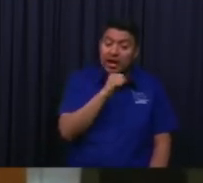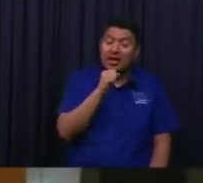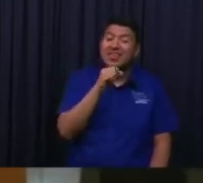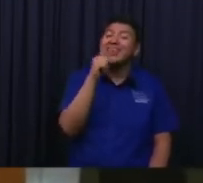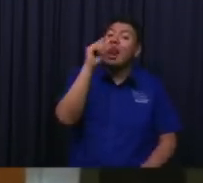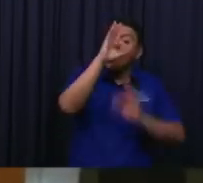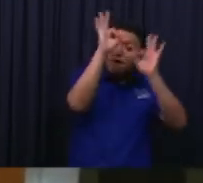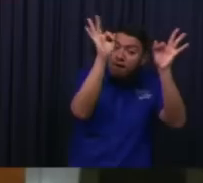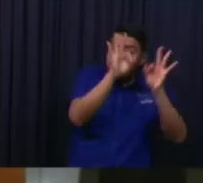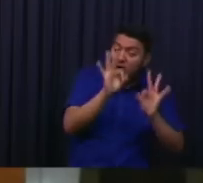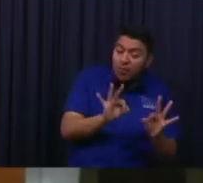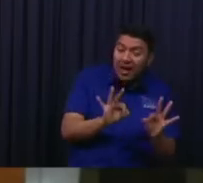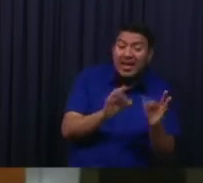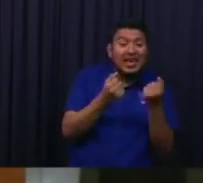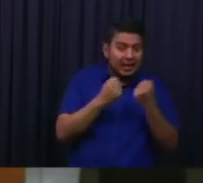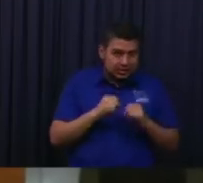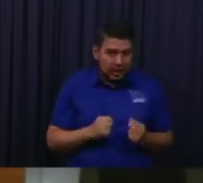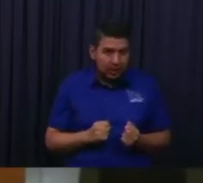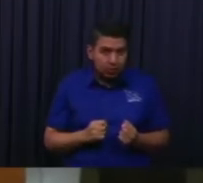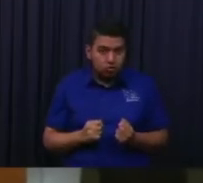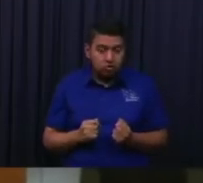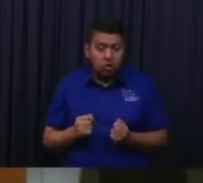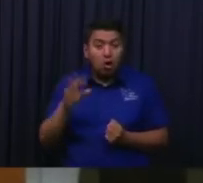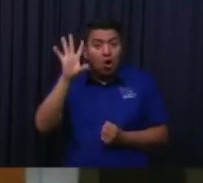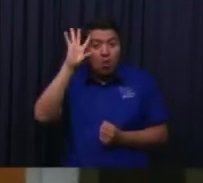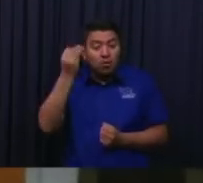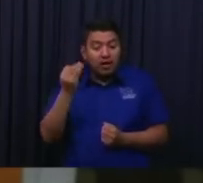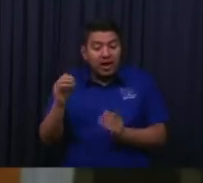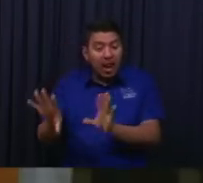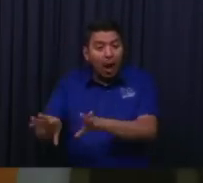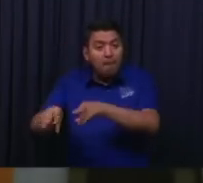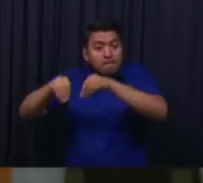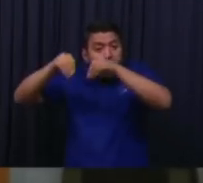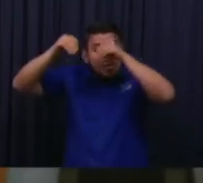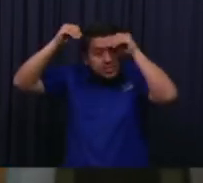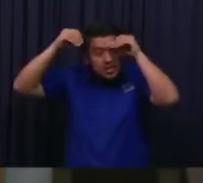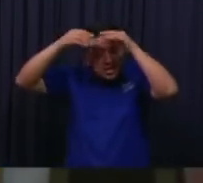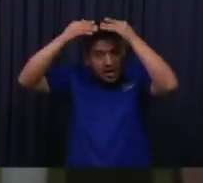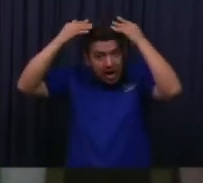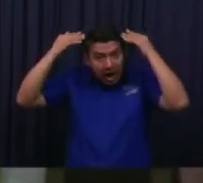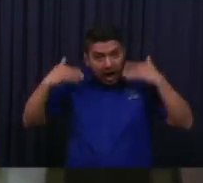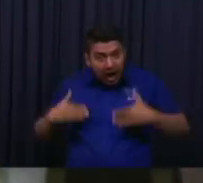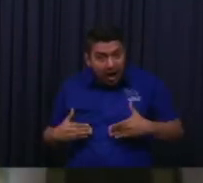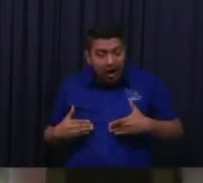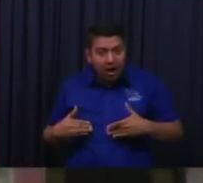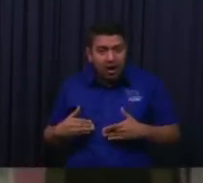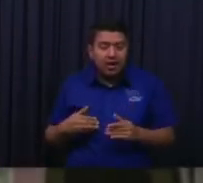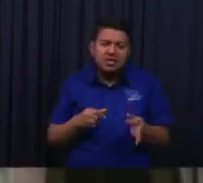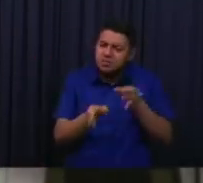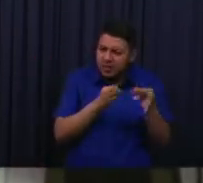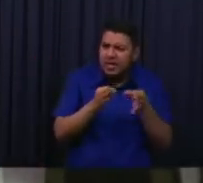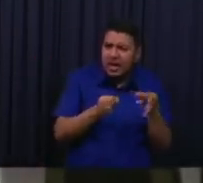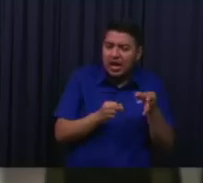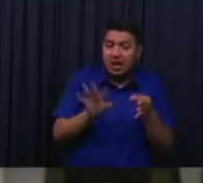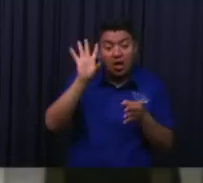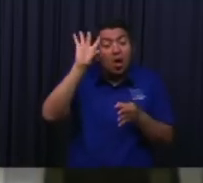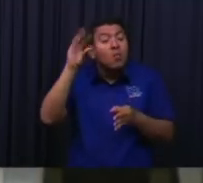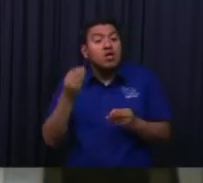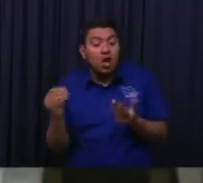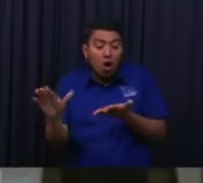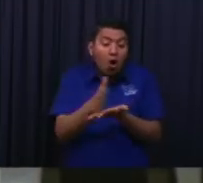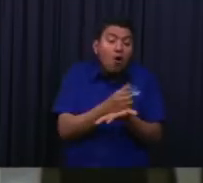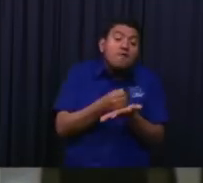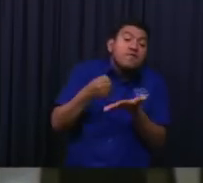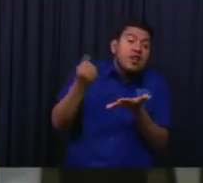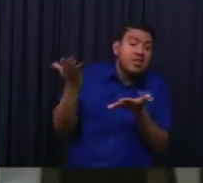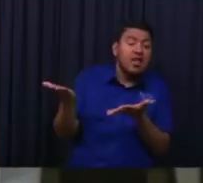¿Por qué las hermanas se cubren su cabeza cuando oran? Pues hay que explicarlo. ¿Por qué ofrendamos como lo